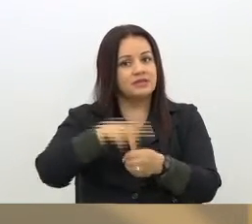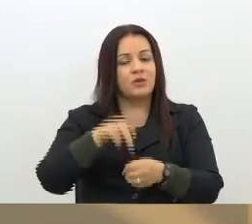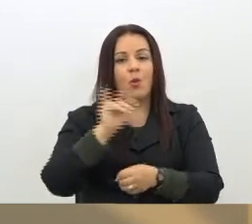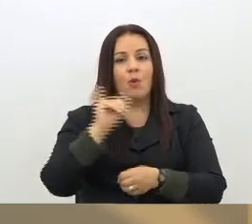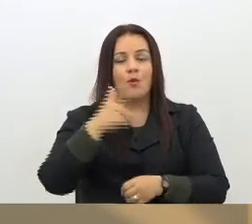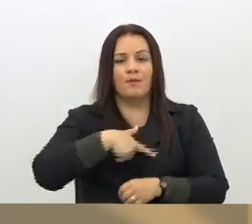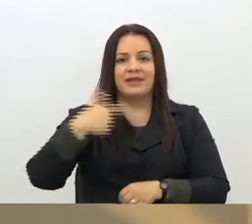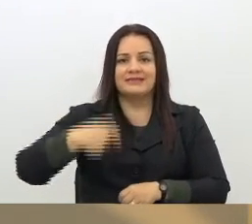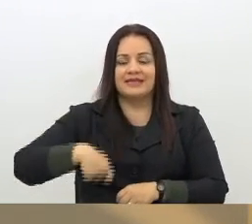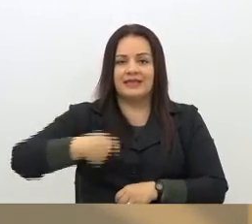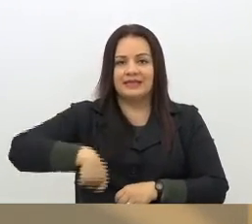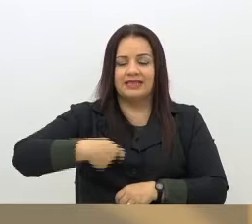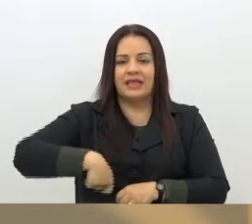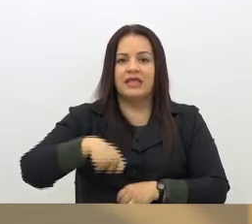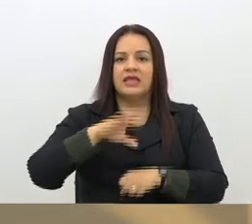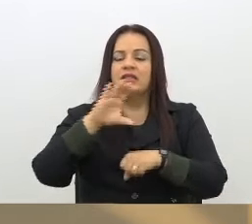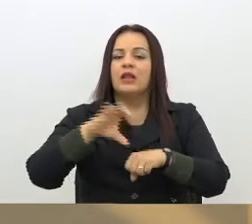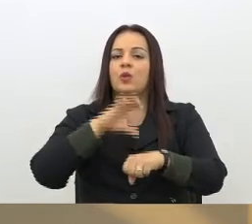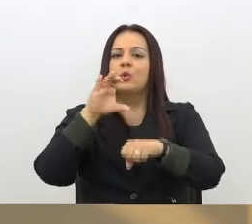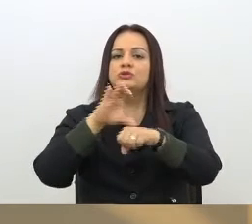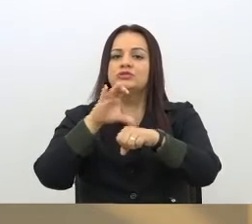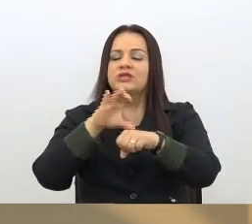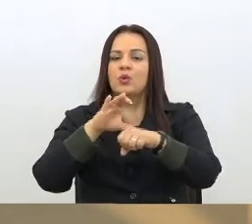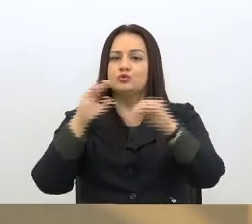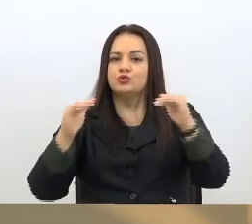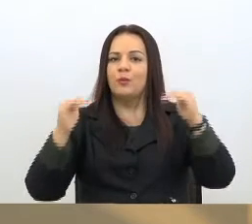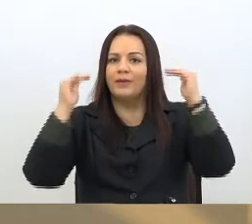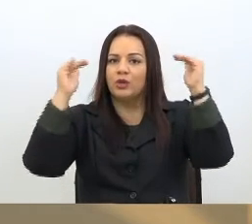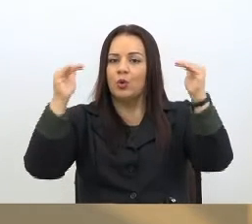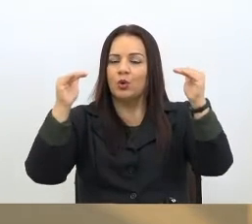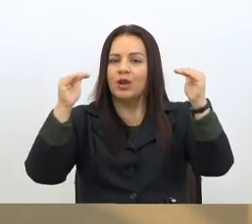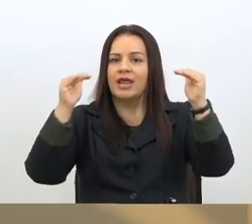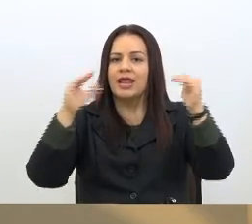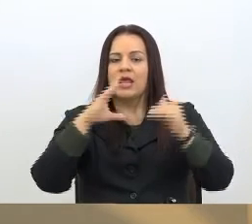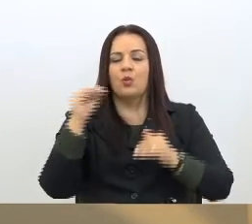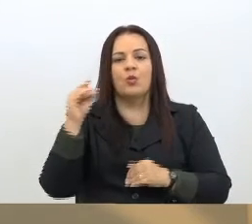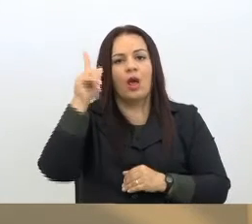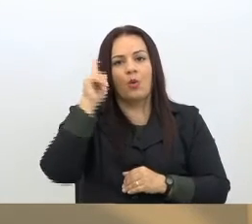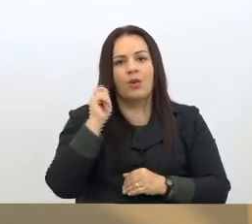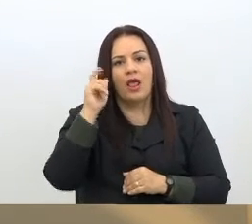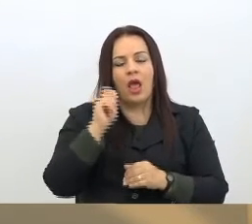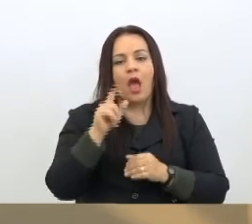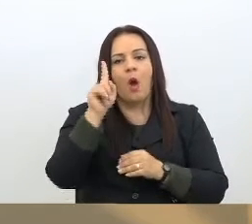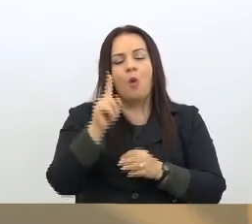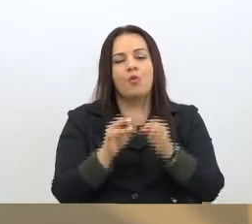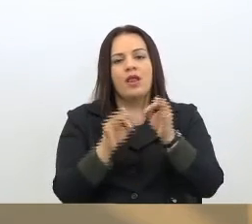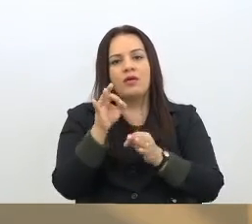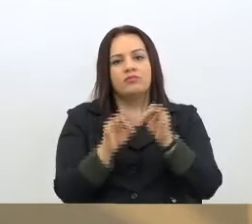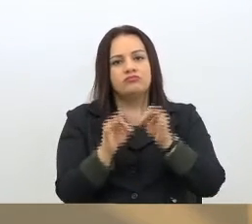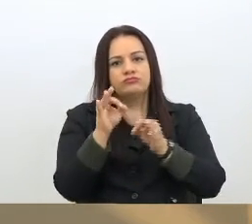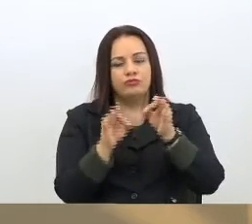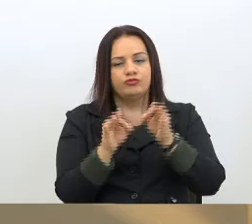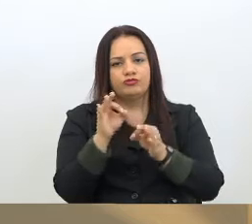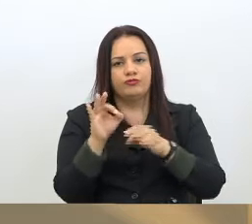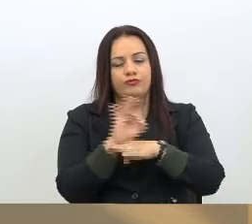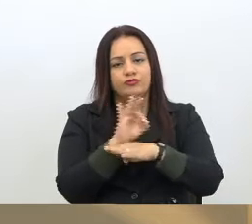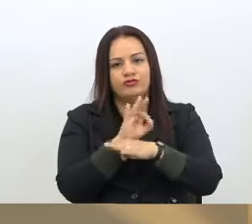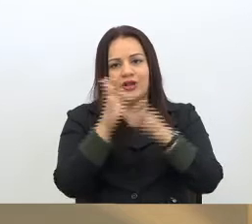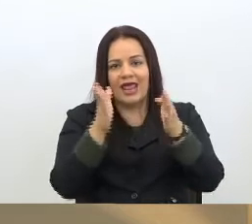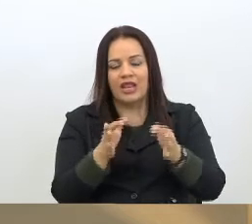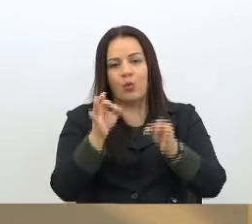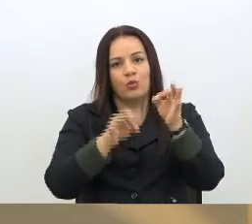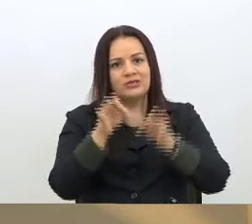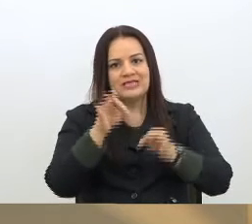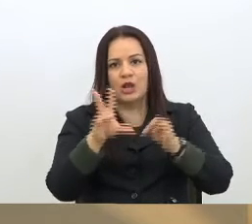presidente del Consejo Superior en una jubilación a una funcionaria judicial que no se lo merecía.